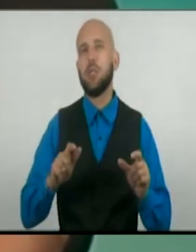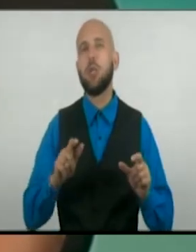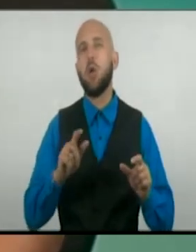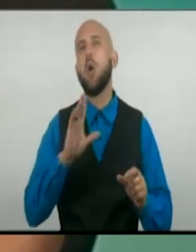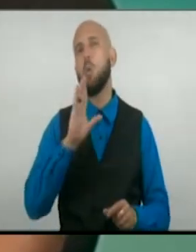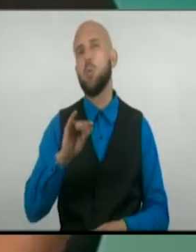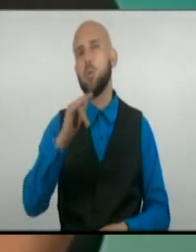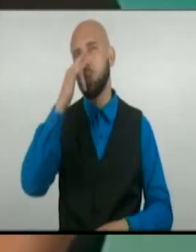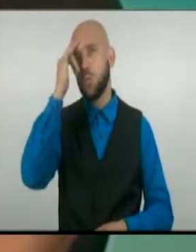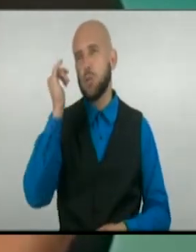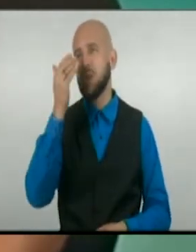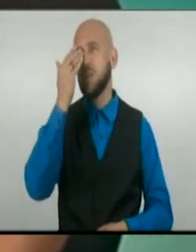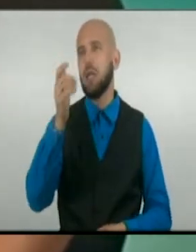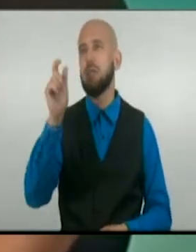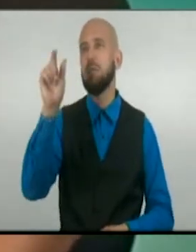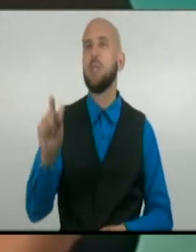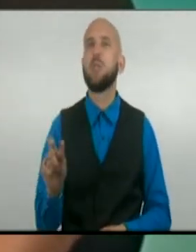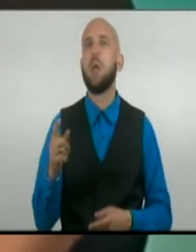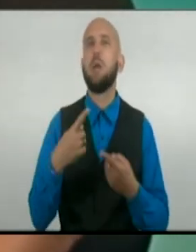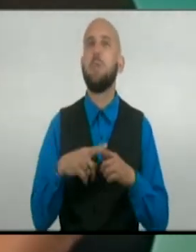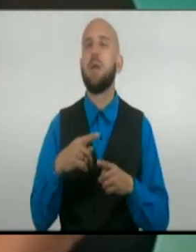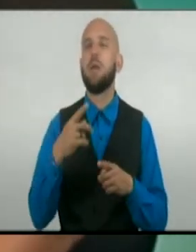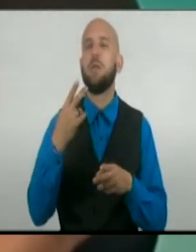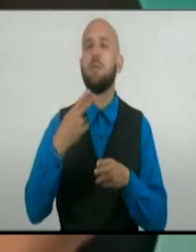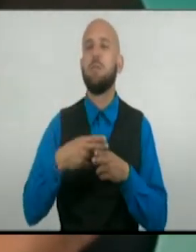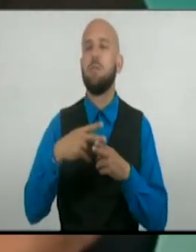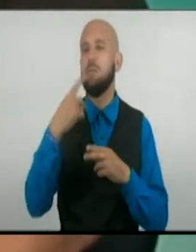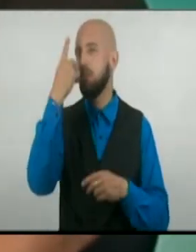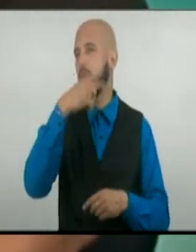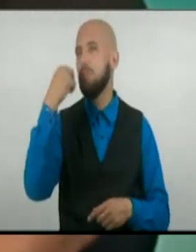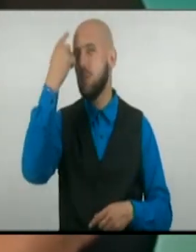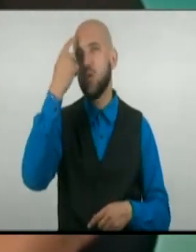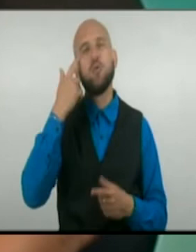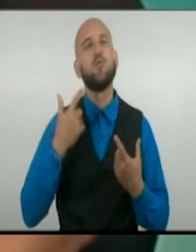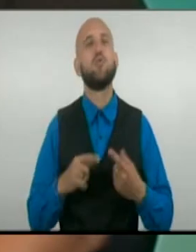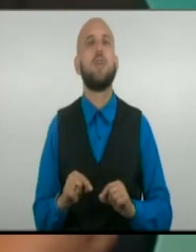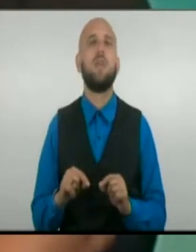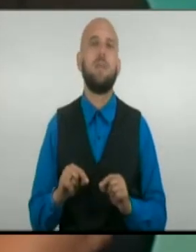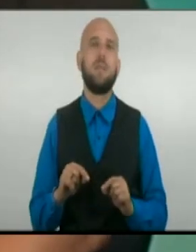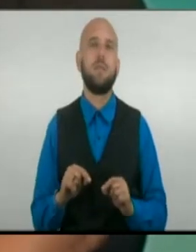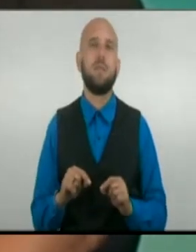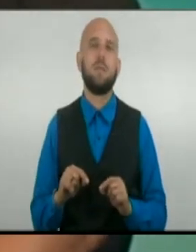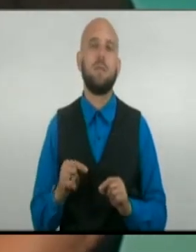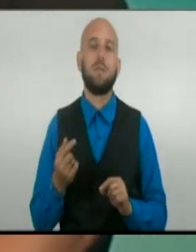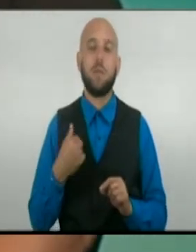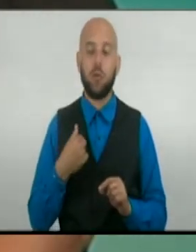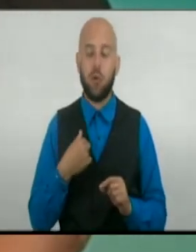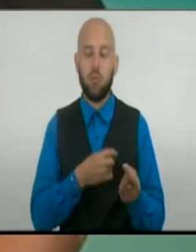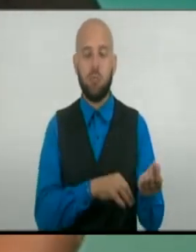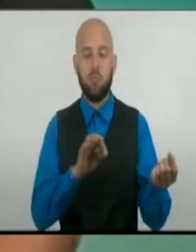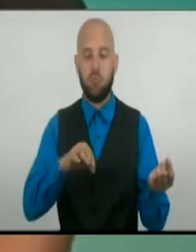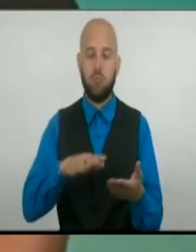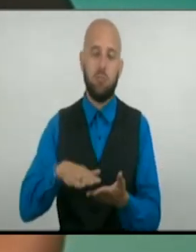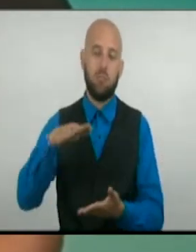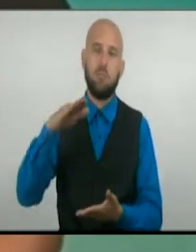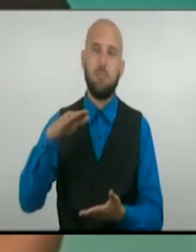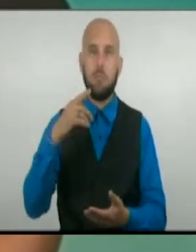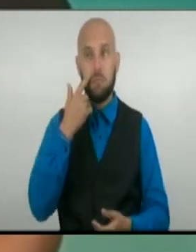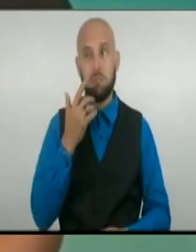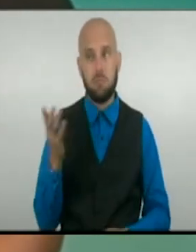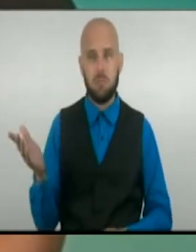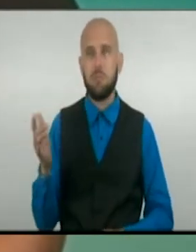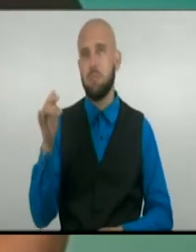a un donante no saben a quién pero alguien que donó un don o sangre para salvar una vida en este material